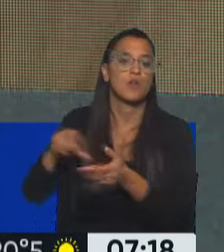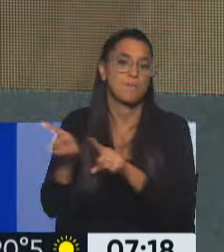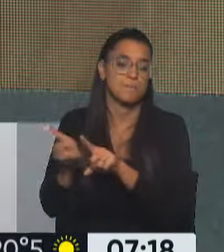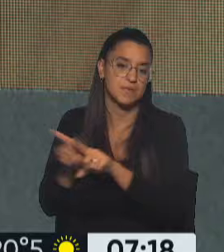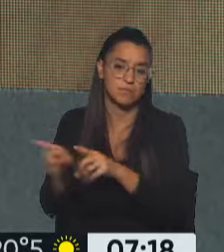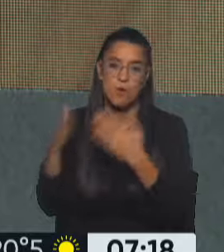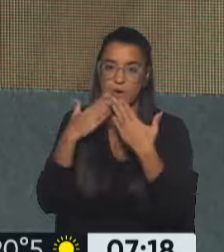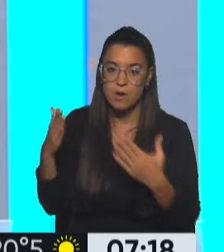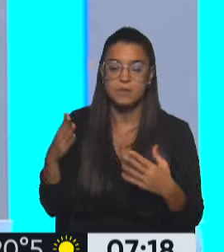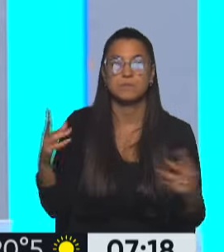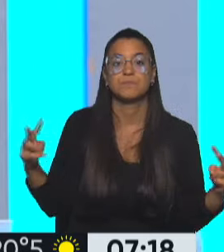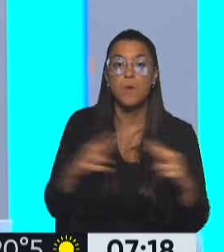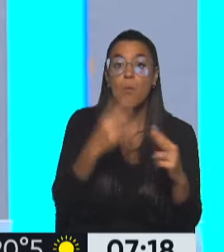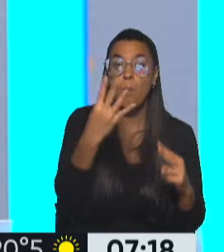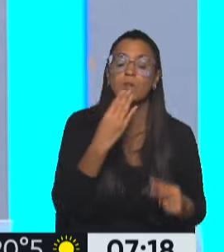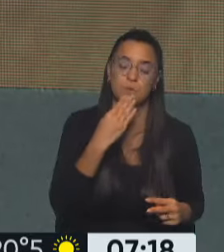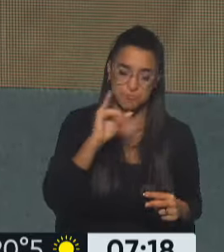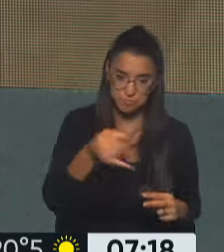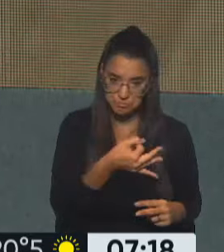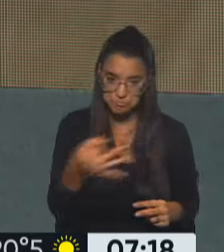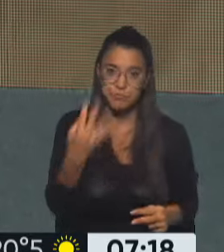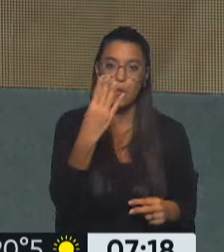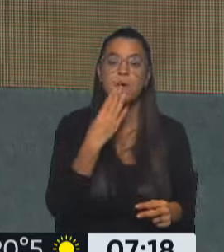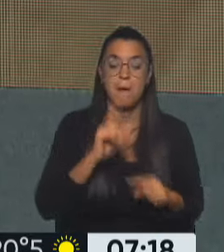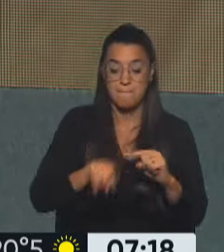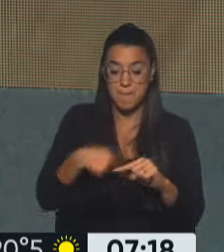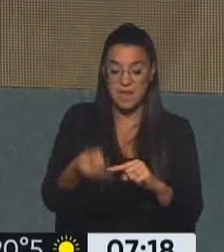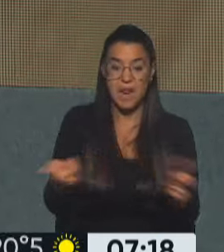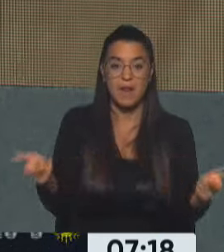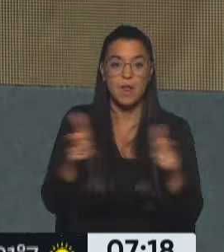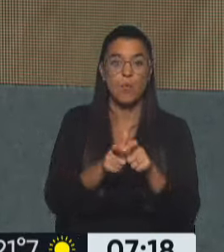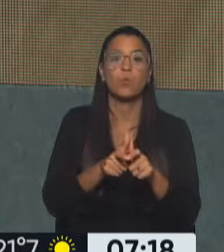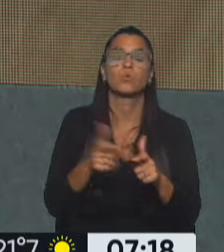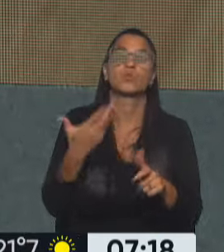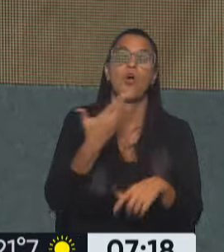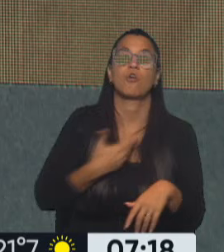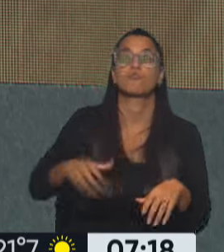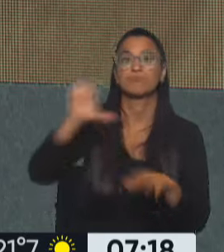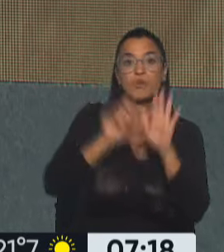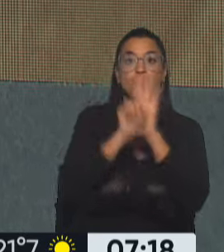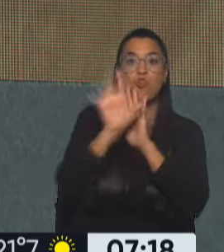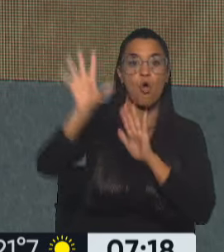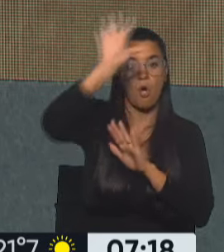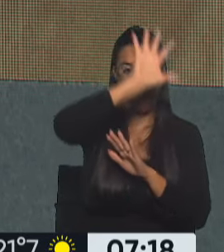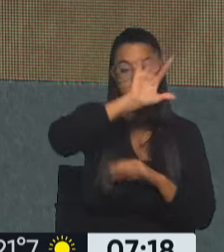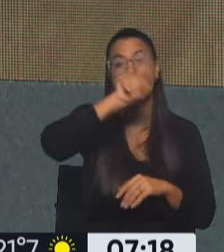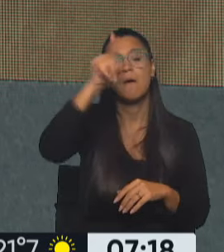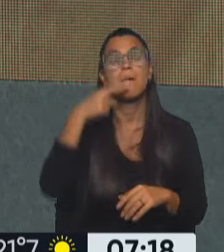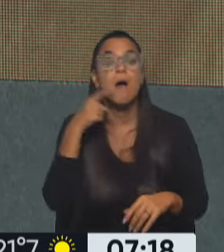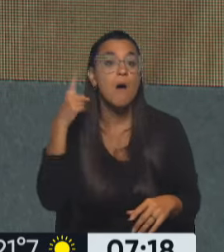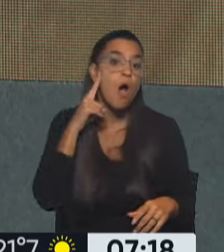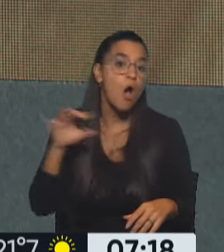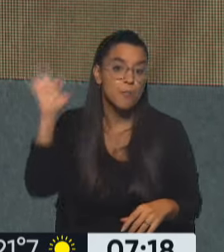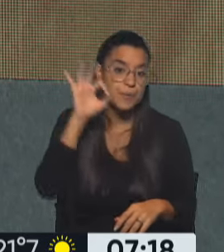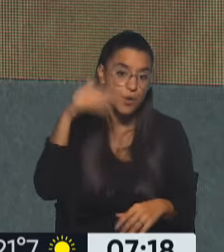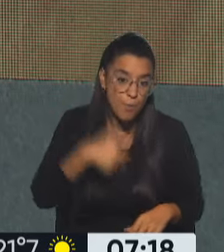gracias Fer encuentro para el 4 de abril no 4 de abril 4 de abril y mañana reunión de mandatarios del Noa donde seguramente también habrá posicionamientos para tener en cuenta